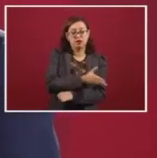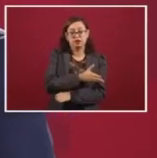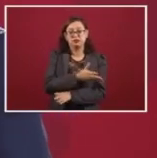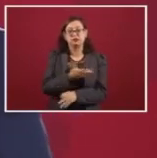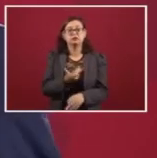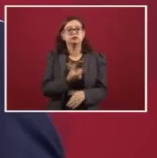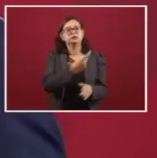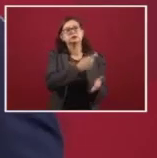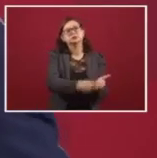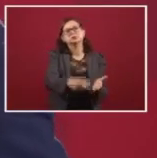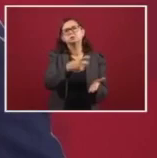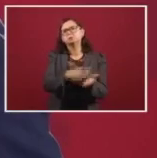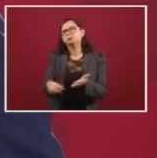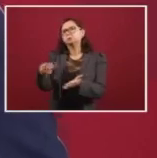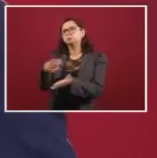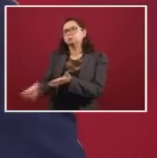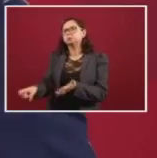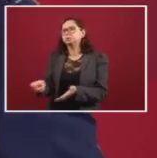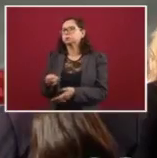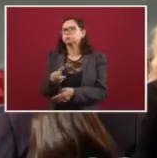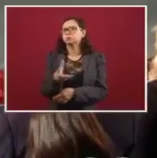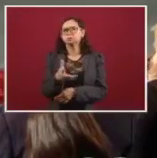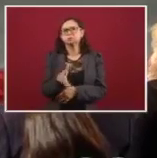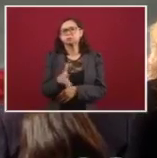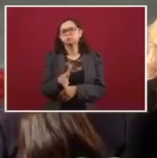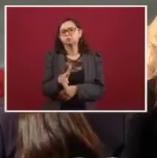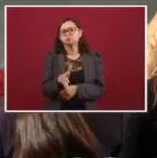se compraron